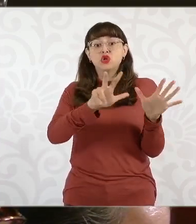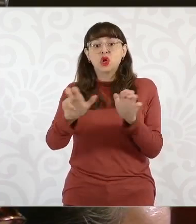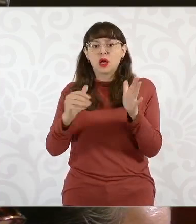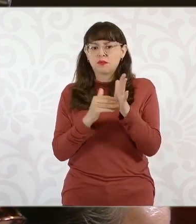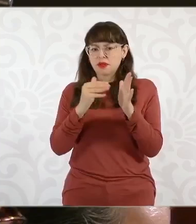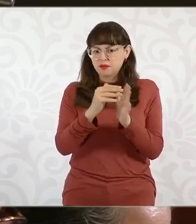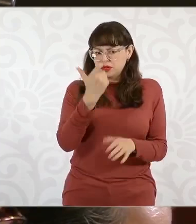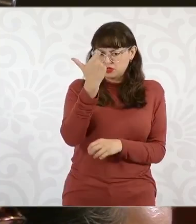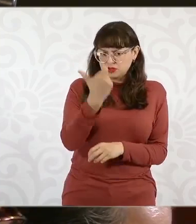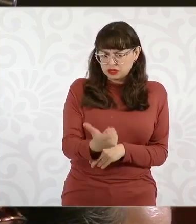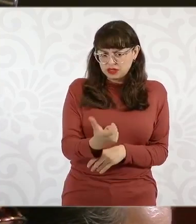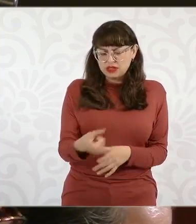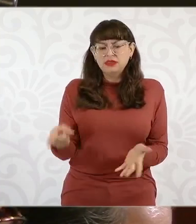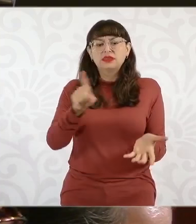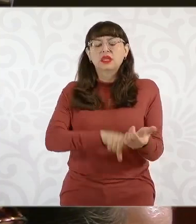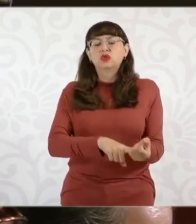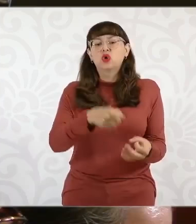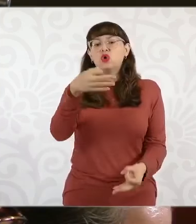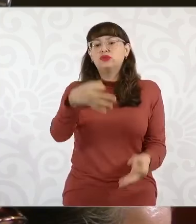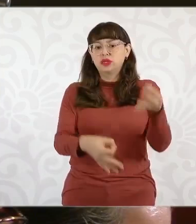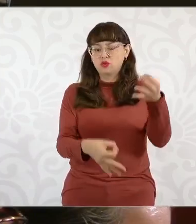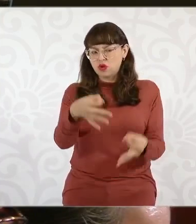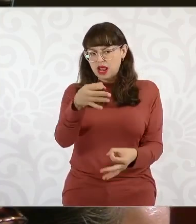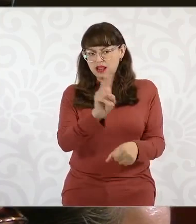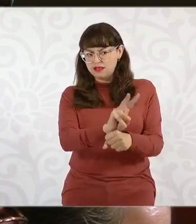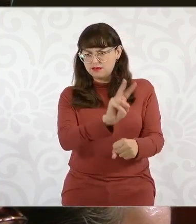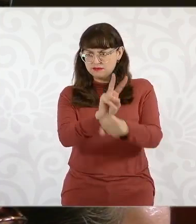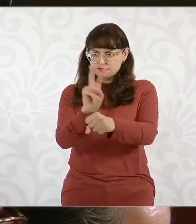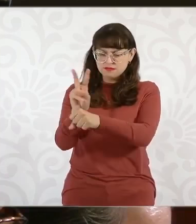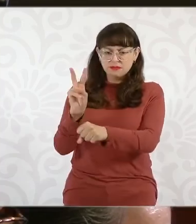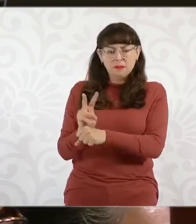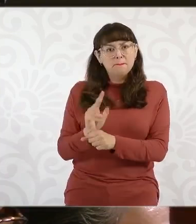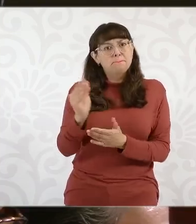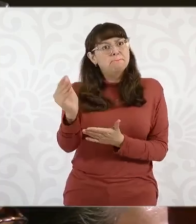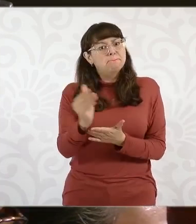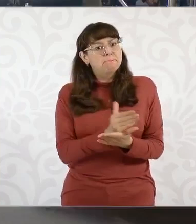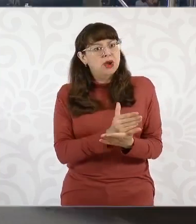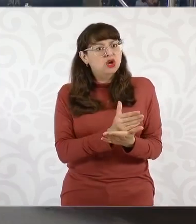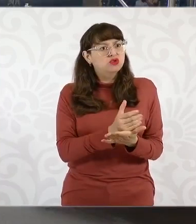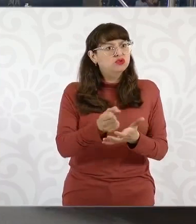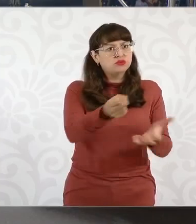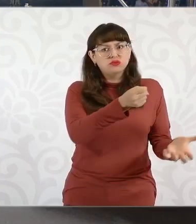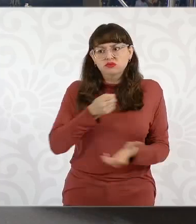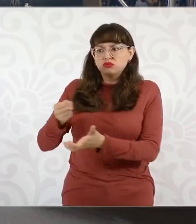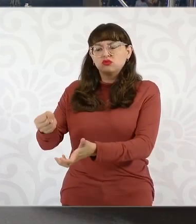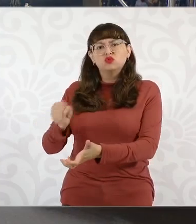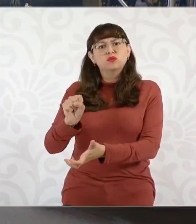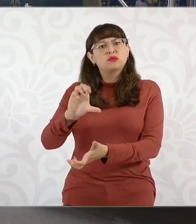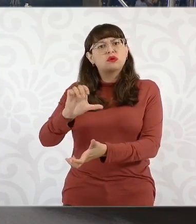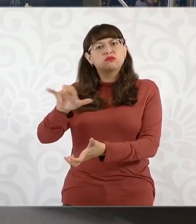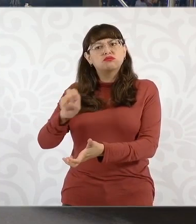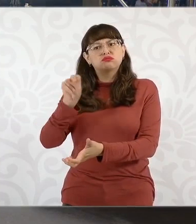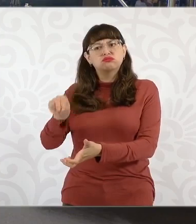pesos en el Tribunal de Disciplina Judicial, pues se le transfieran a la Corte, para que